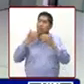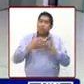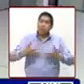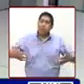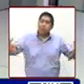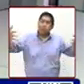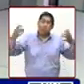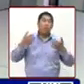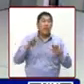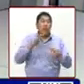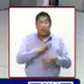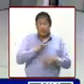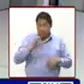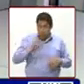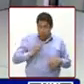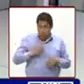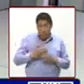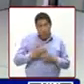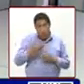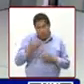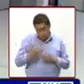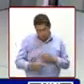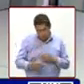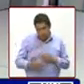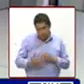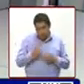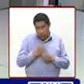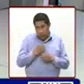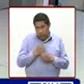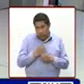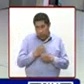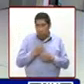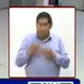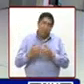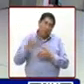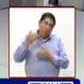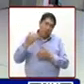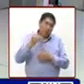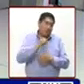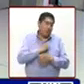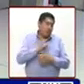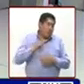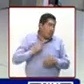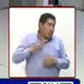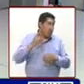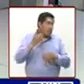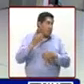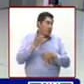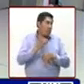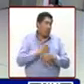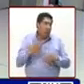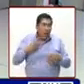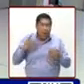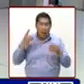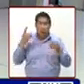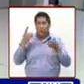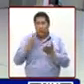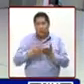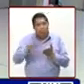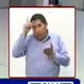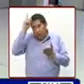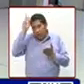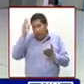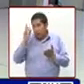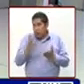trabajado la comisión y ahora tocará las diferentes instancias, la Cámara de Senadores. senadores, también de aprobar la Cámara